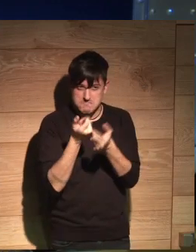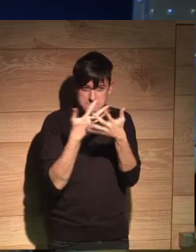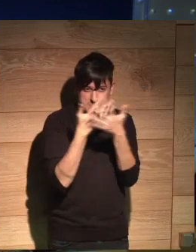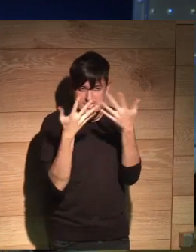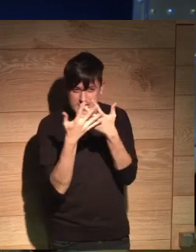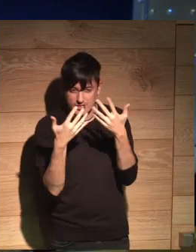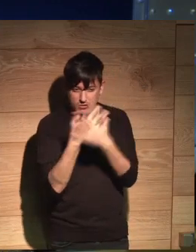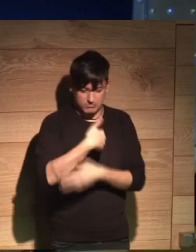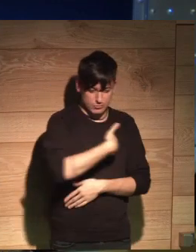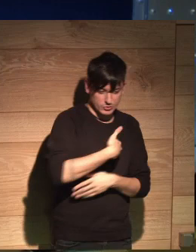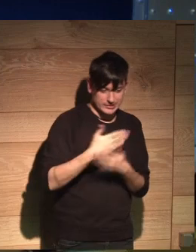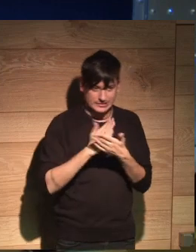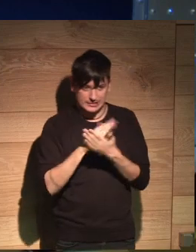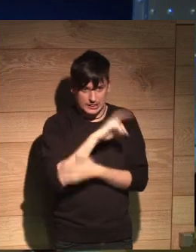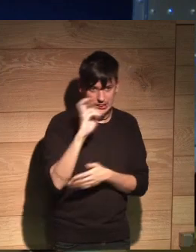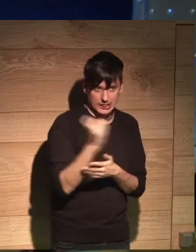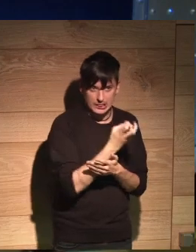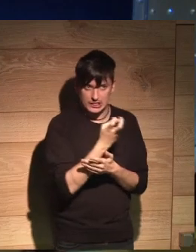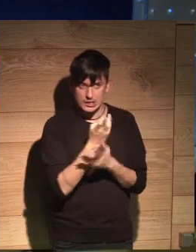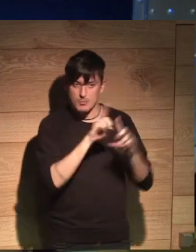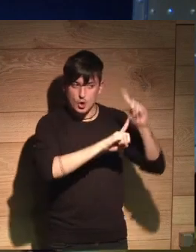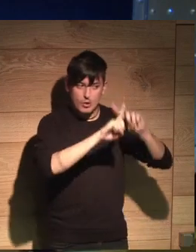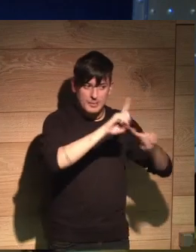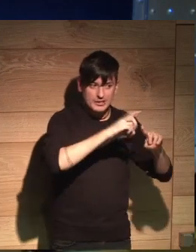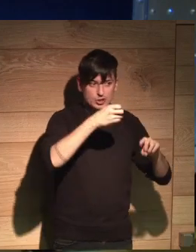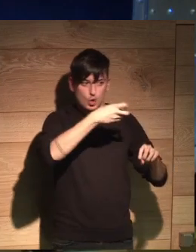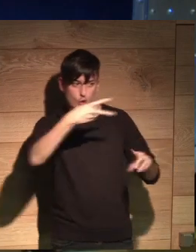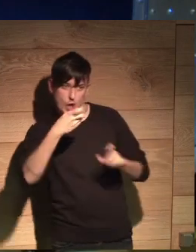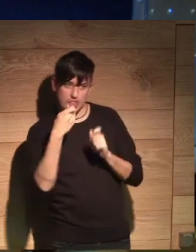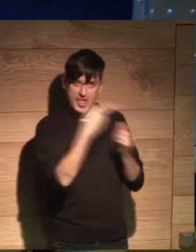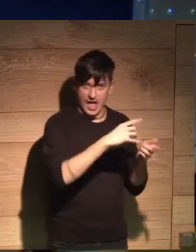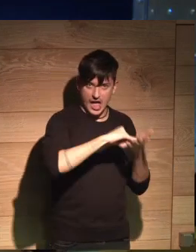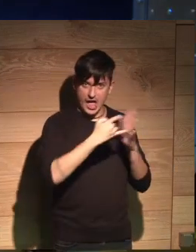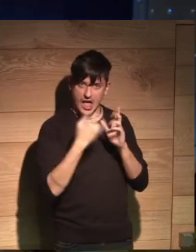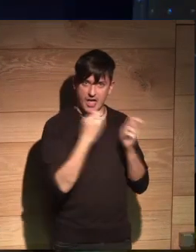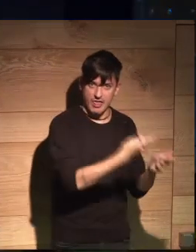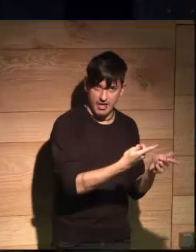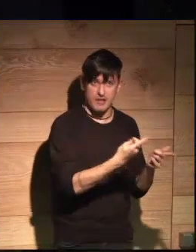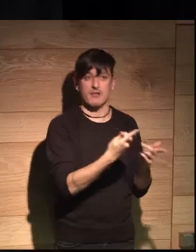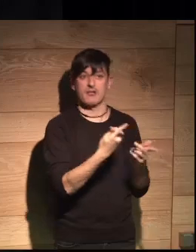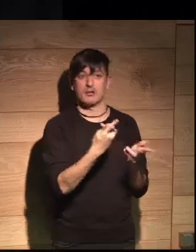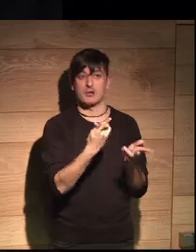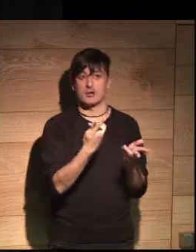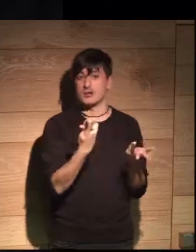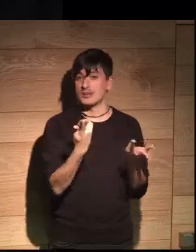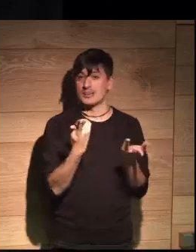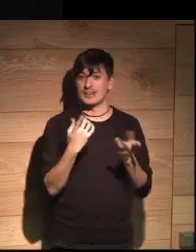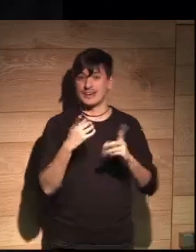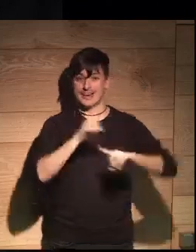multidisciplinaridad y la interdisciplinaridad, resolviendo determinados problemas. El último capítulo con el que cierro es Regreso al